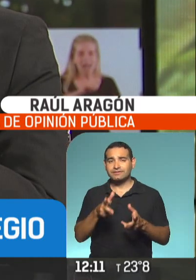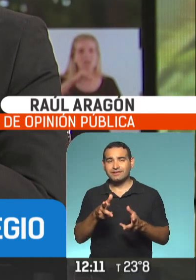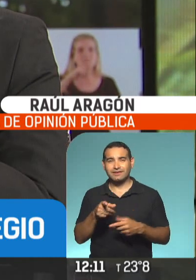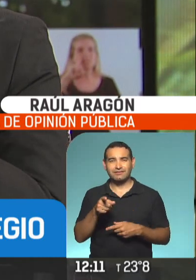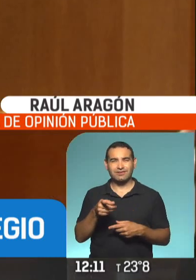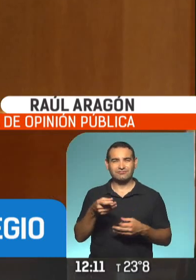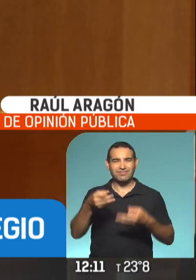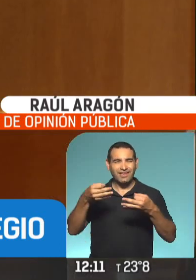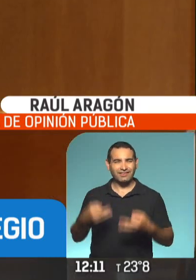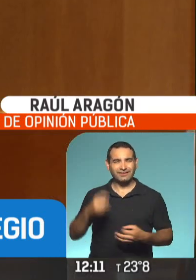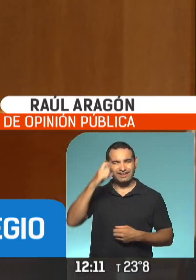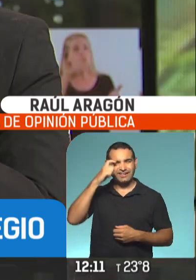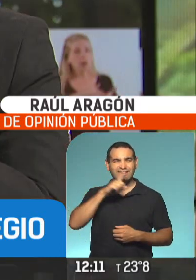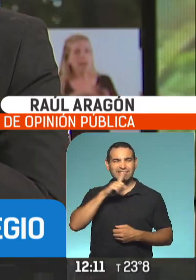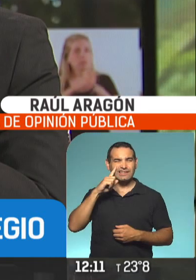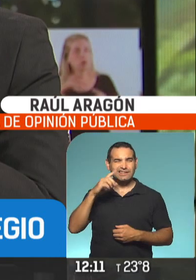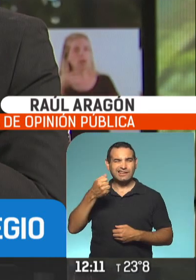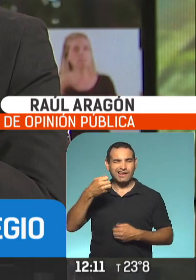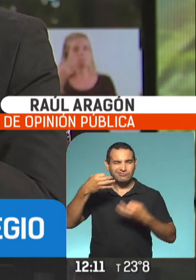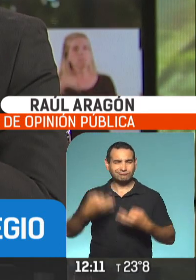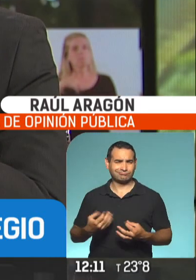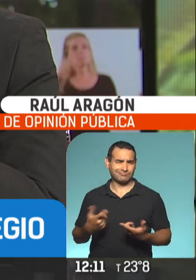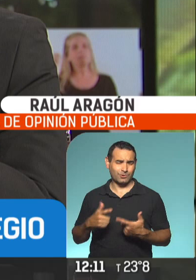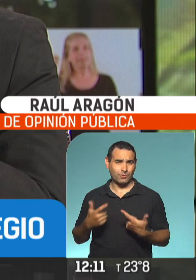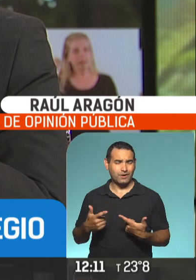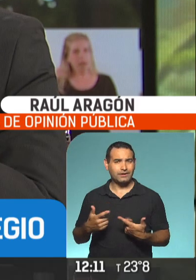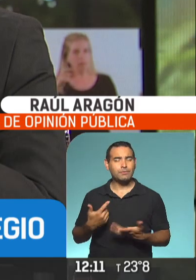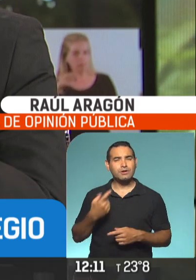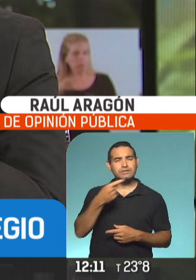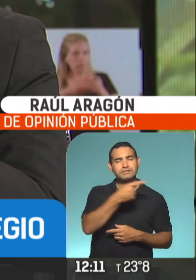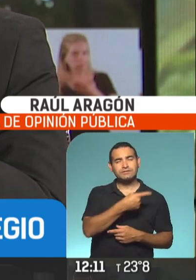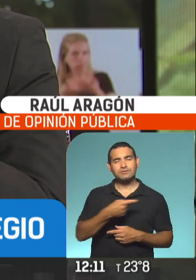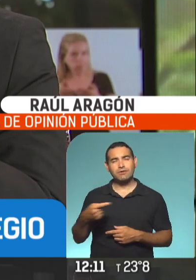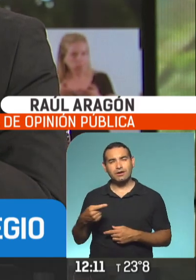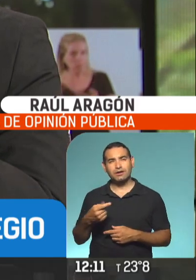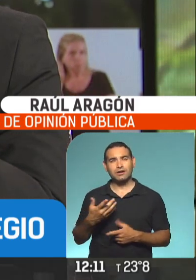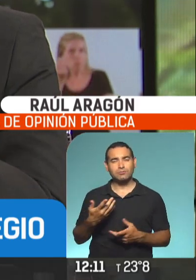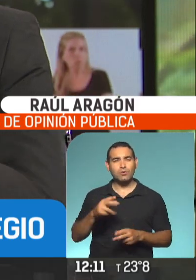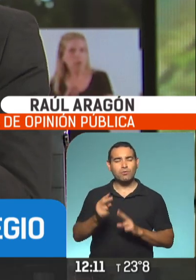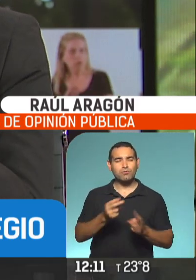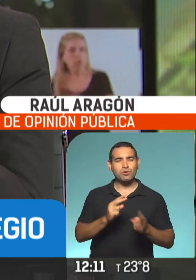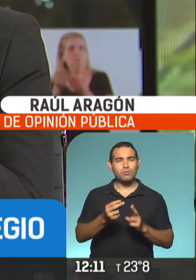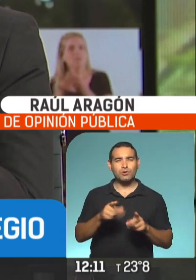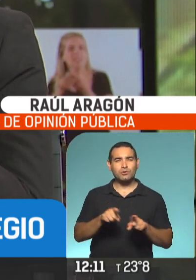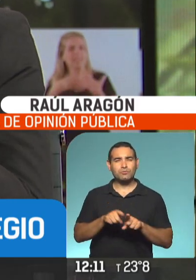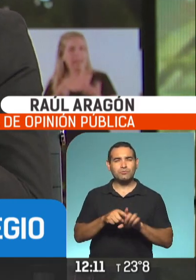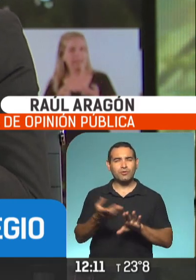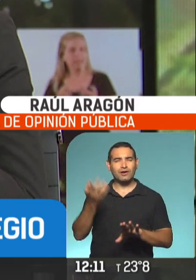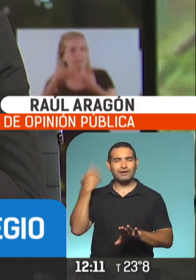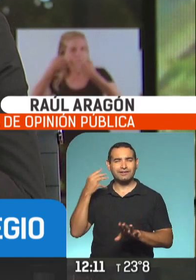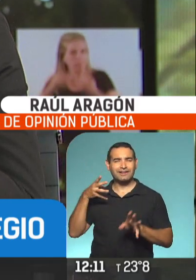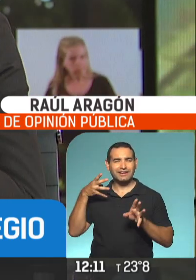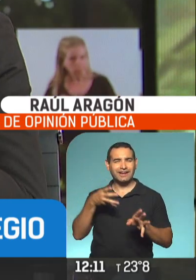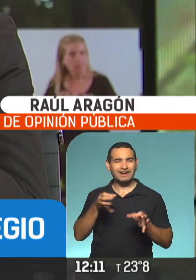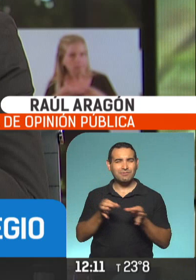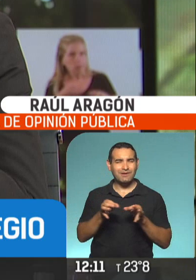es deplorable. Nosotros tenemos más o menos por semana un poquito más de la misma cantidad de muertos que tuvimos en toda la guerra de Malvinas. Toda la semana